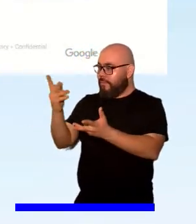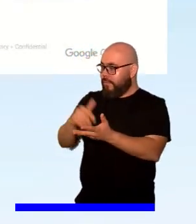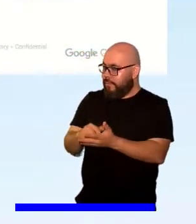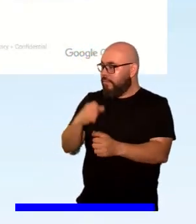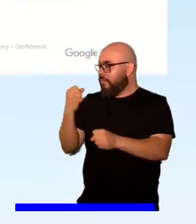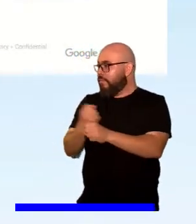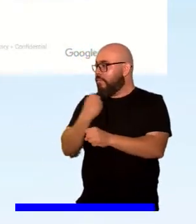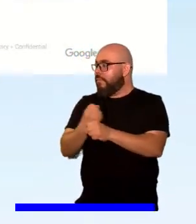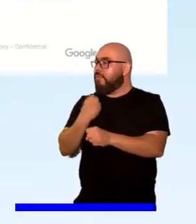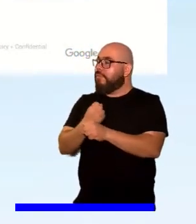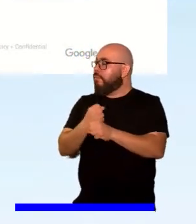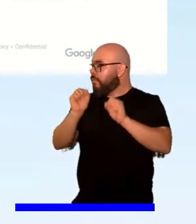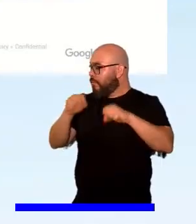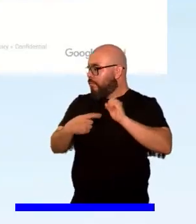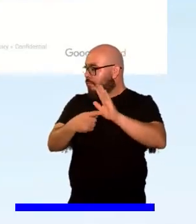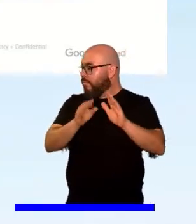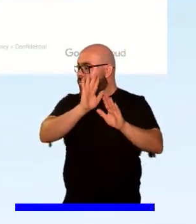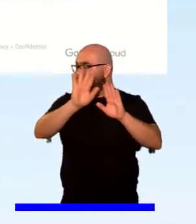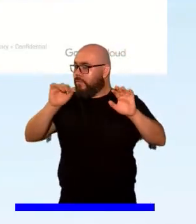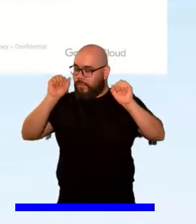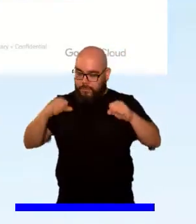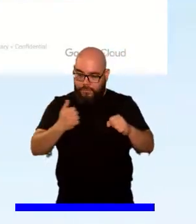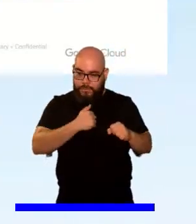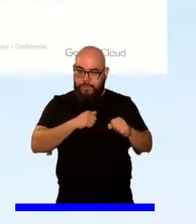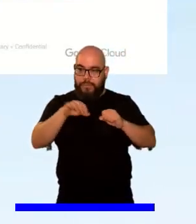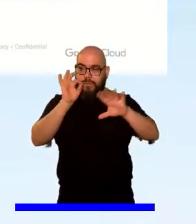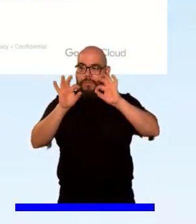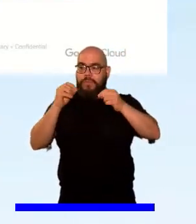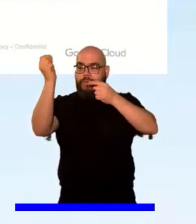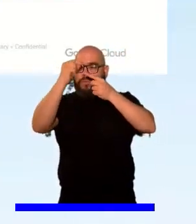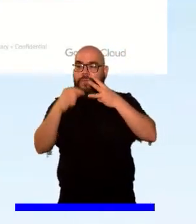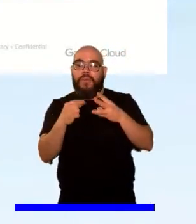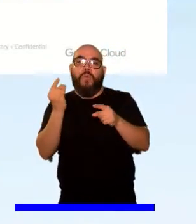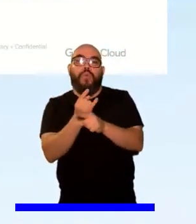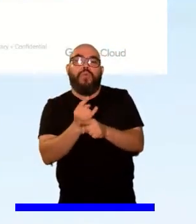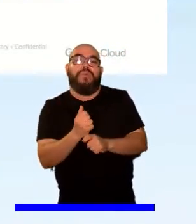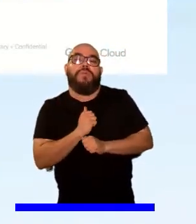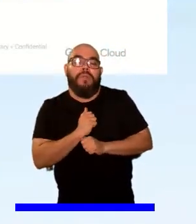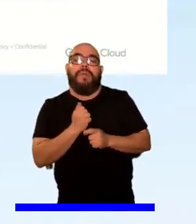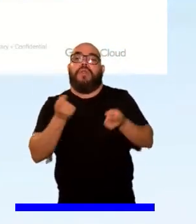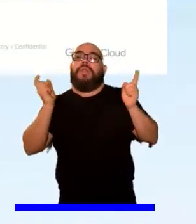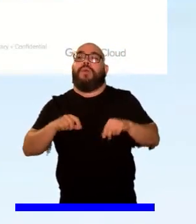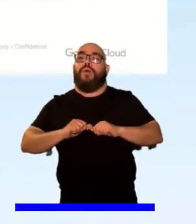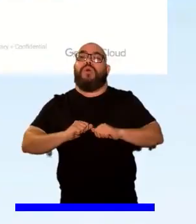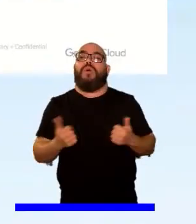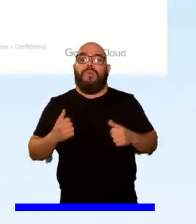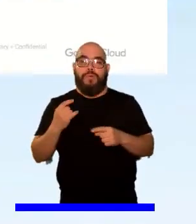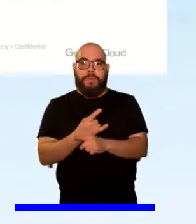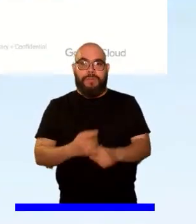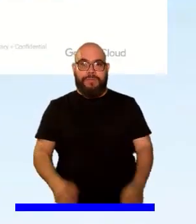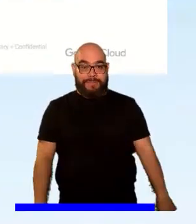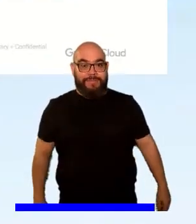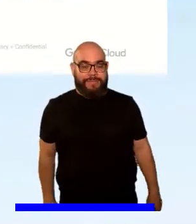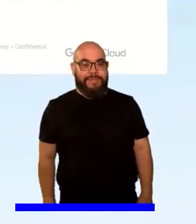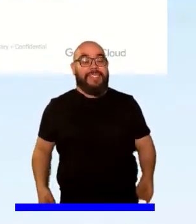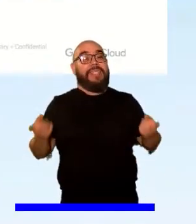eso, pero que también ustedes puedan preservar la elección, no solamente de qué van a utilizar, sino de cómo lo van a utilizar. Y algo muy importante que